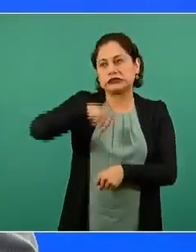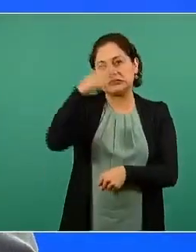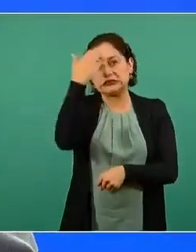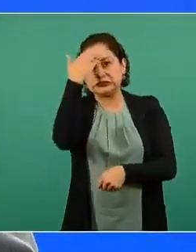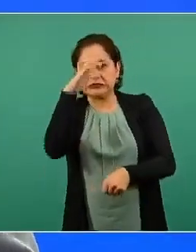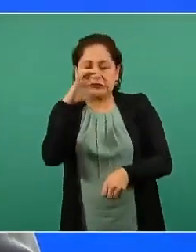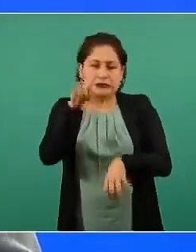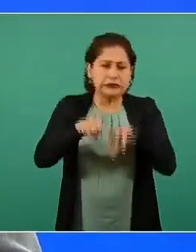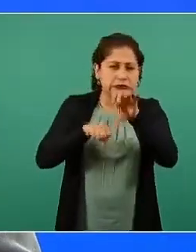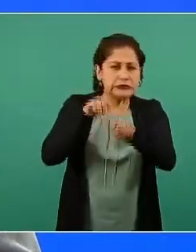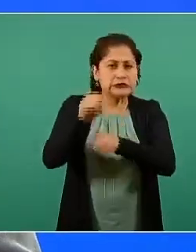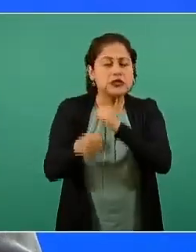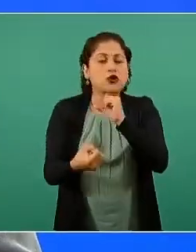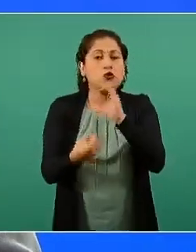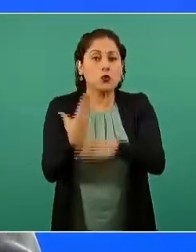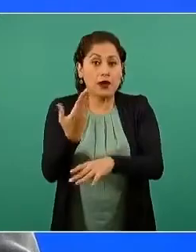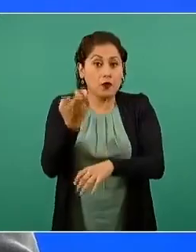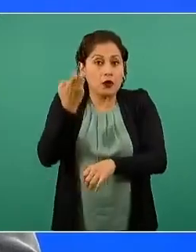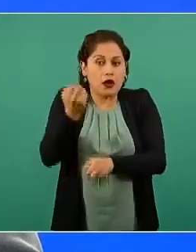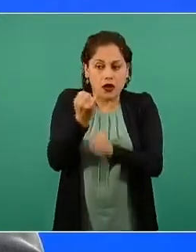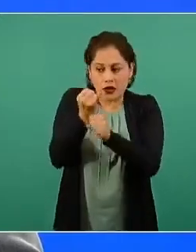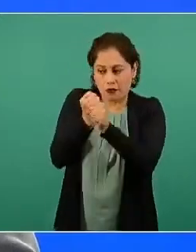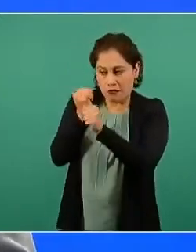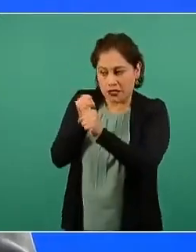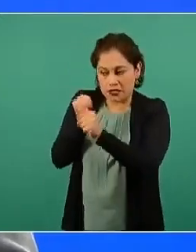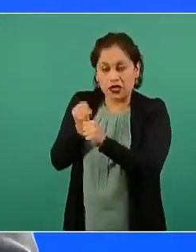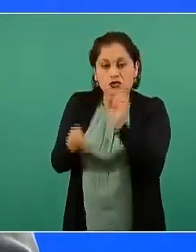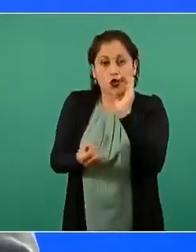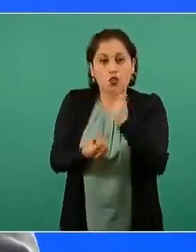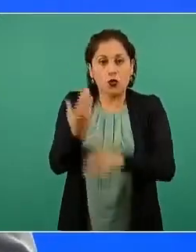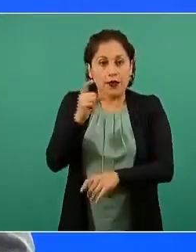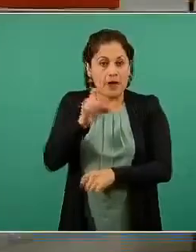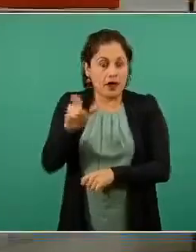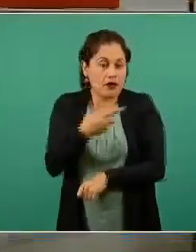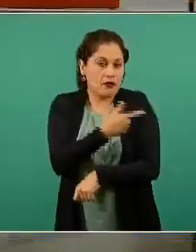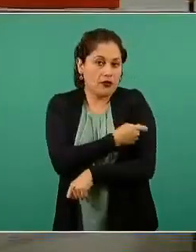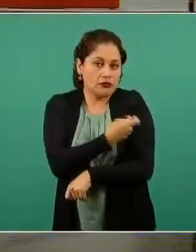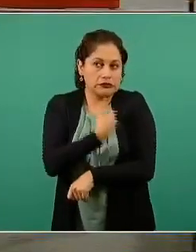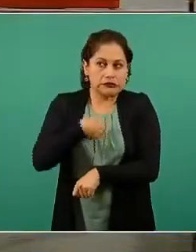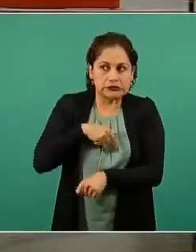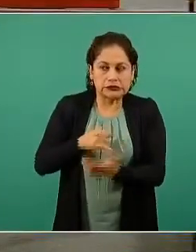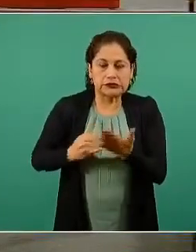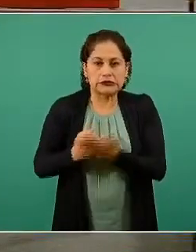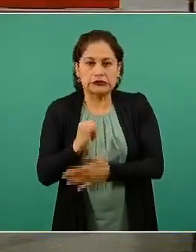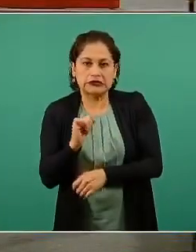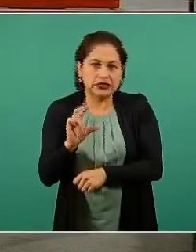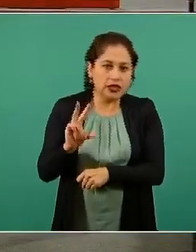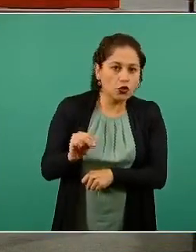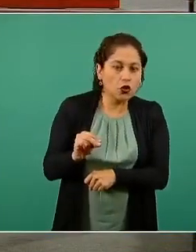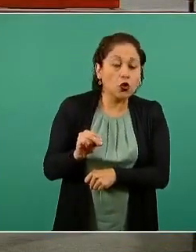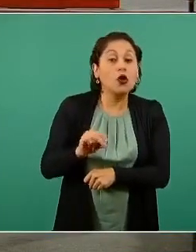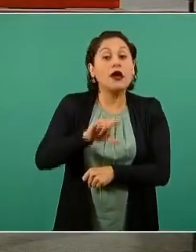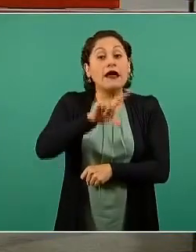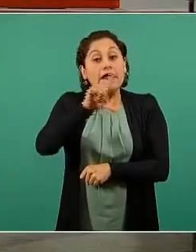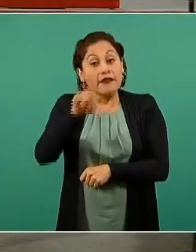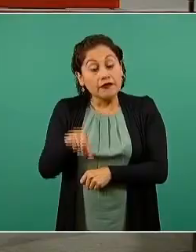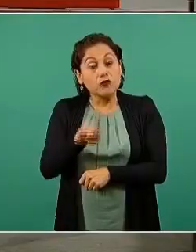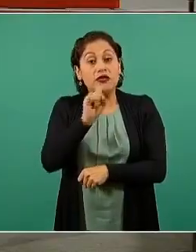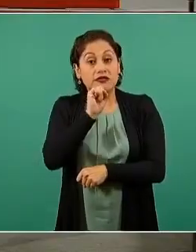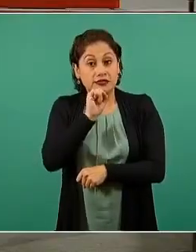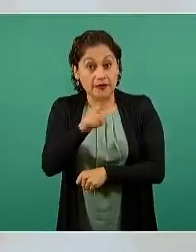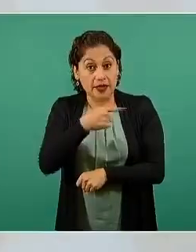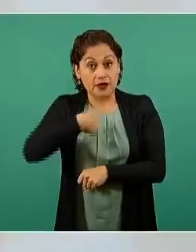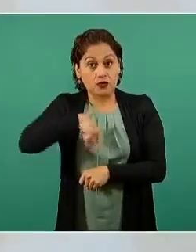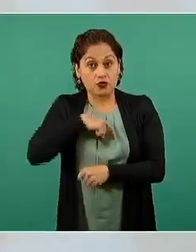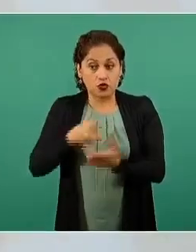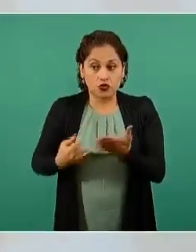desarrollar todo lo que es la investigación de esa vacuna para definir si era segura, si era eficaz y al mismo tiempo y a riesgo definir